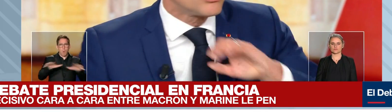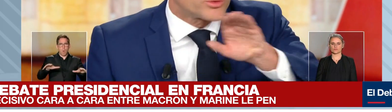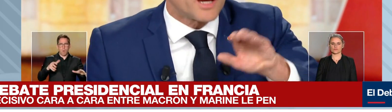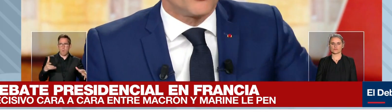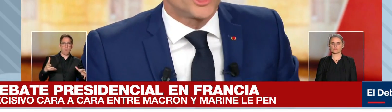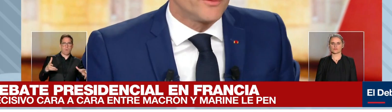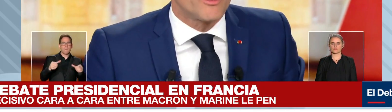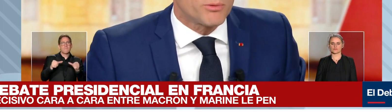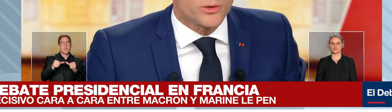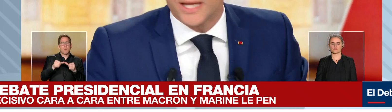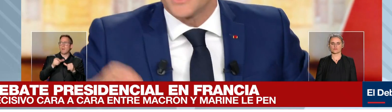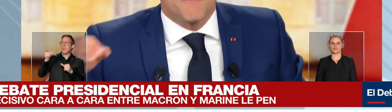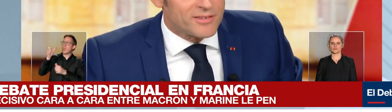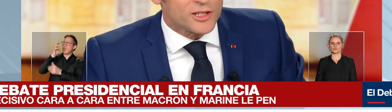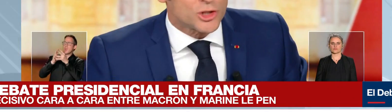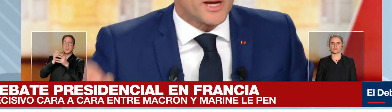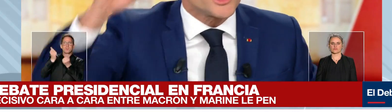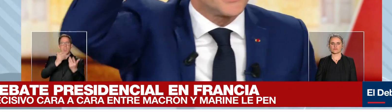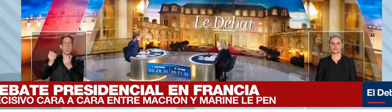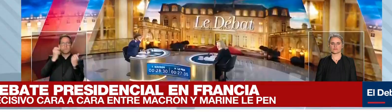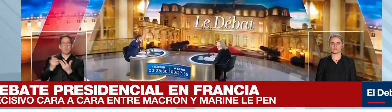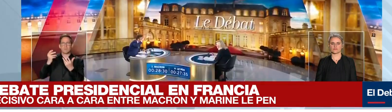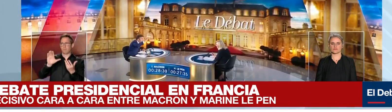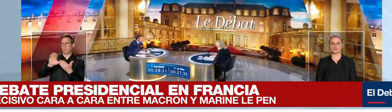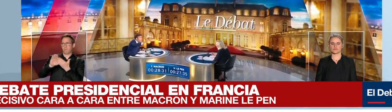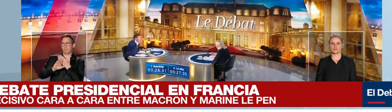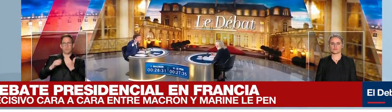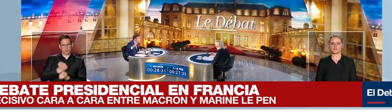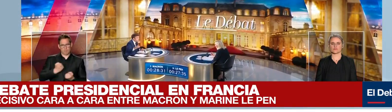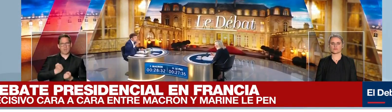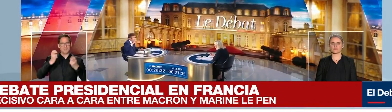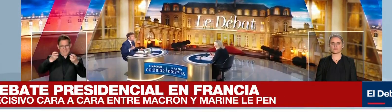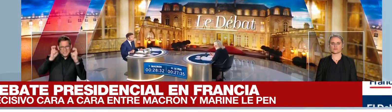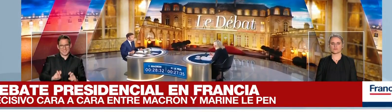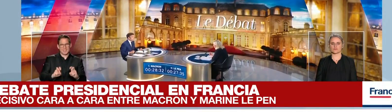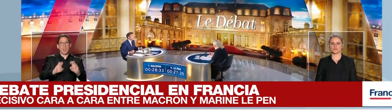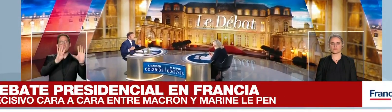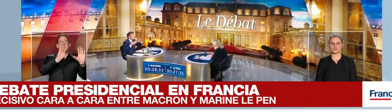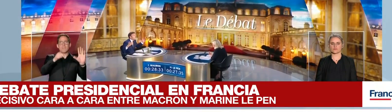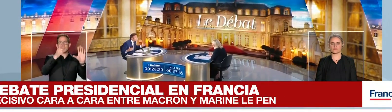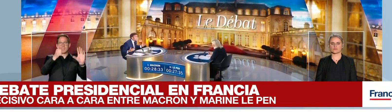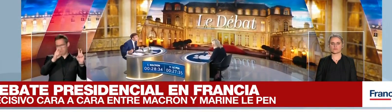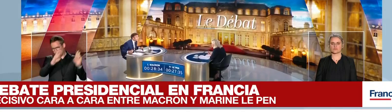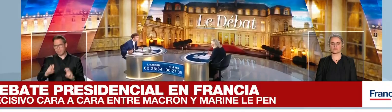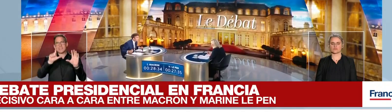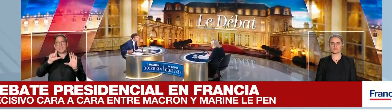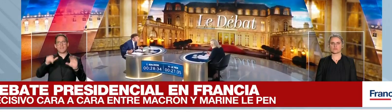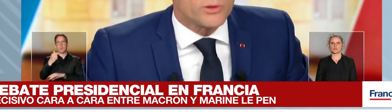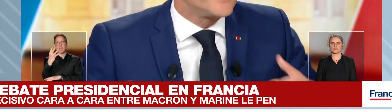siglo, a pesar de todo, a pesar de las cifras que usted da, pues sí, pudimos reducir el desempleo que pasó del 9,6 al 7,4, y